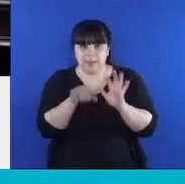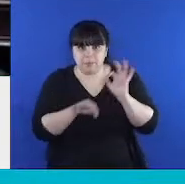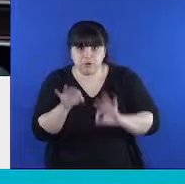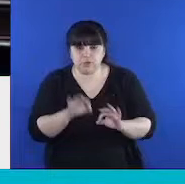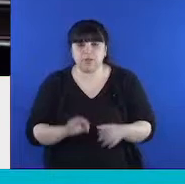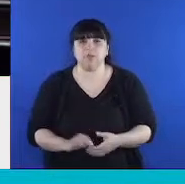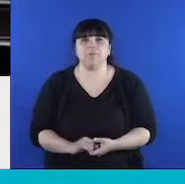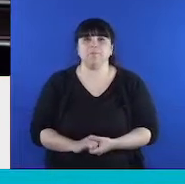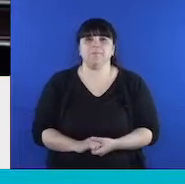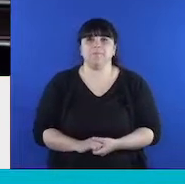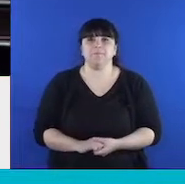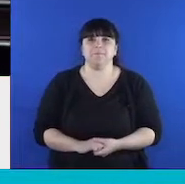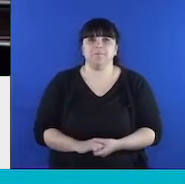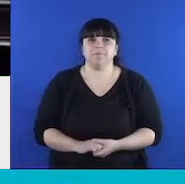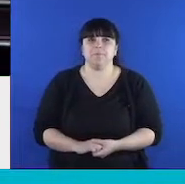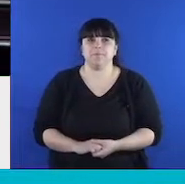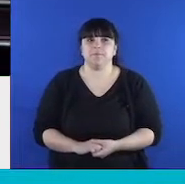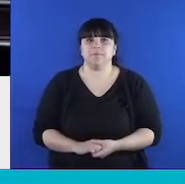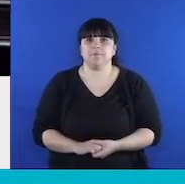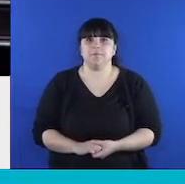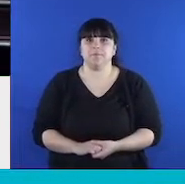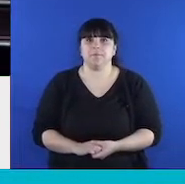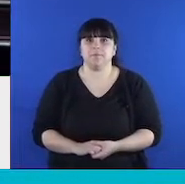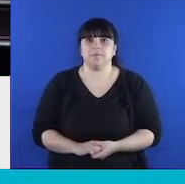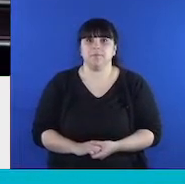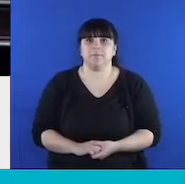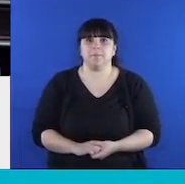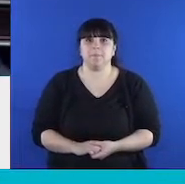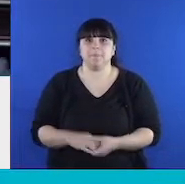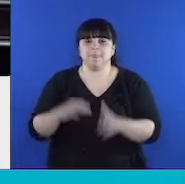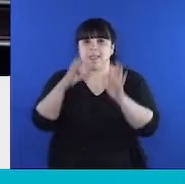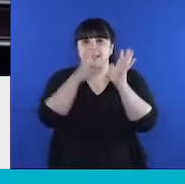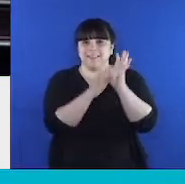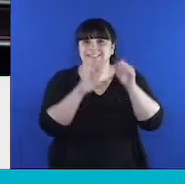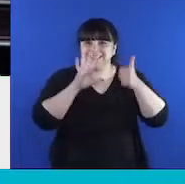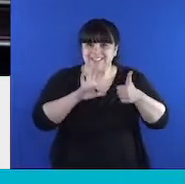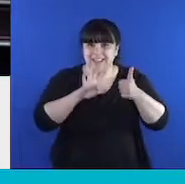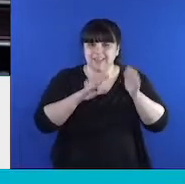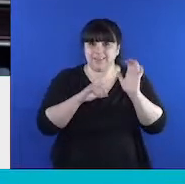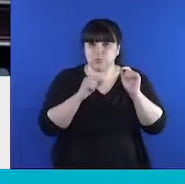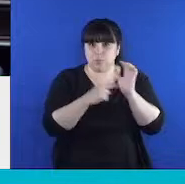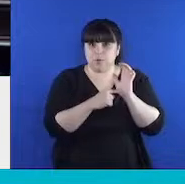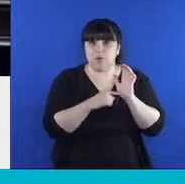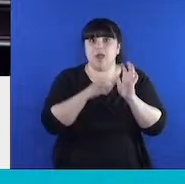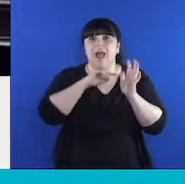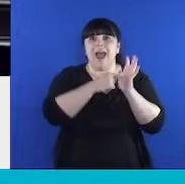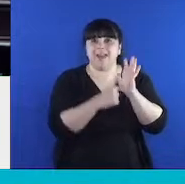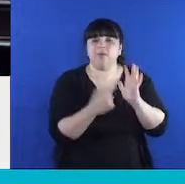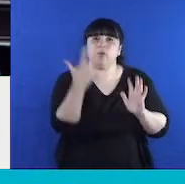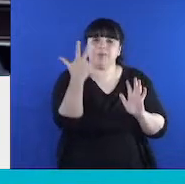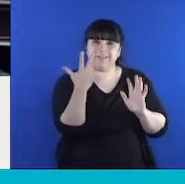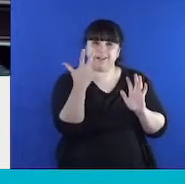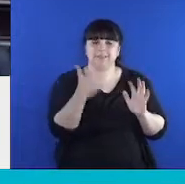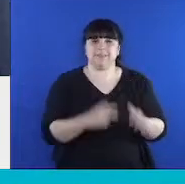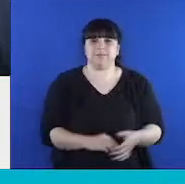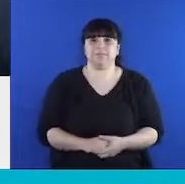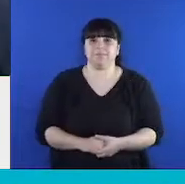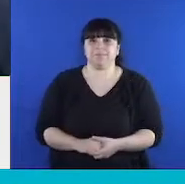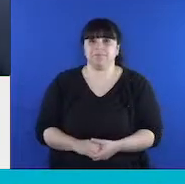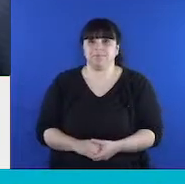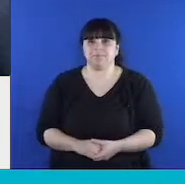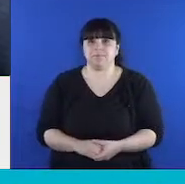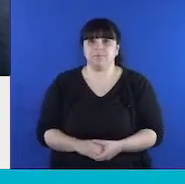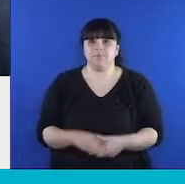Cuando el inciso 6 del artículo 3 de este proyecto de ley